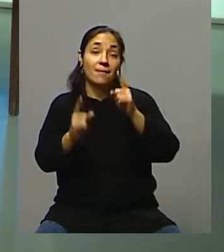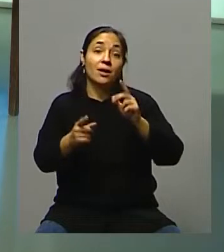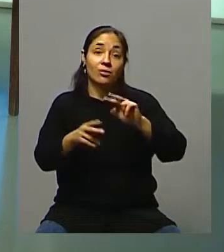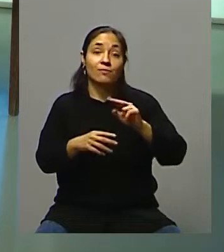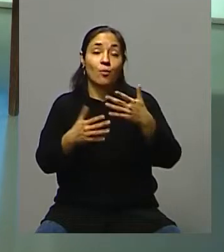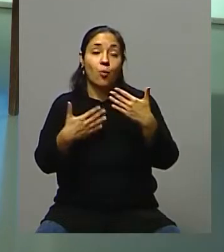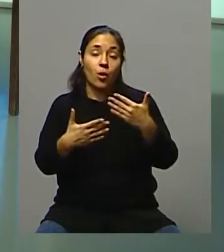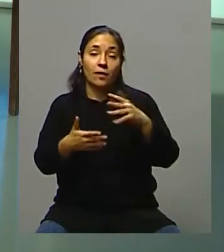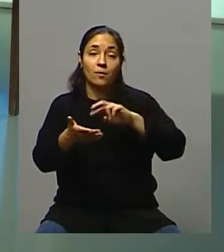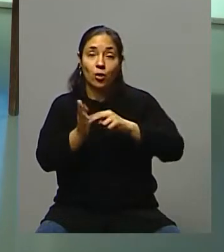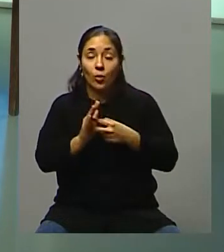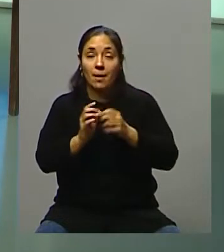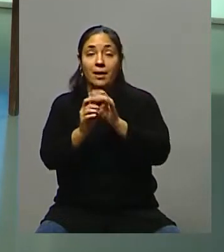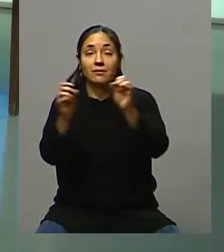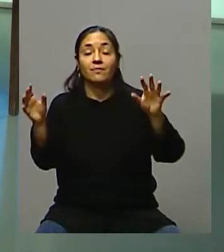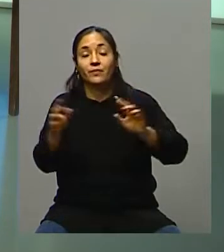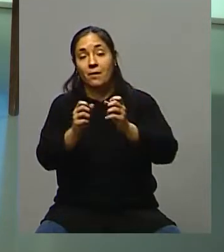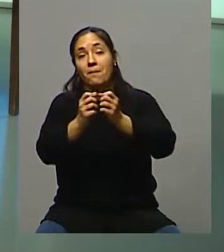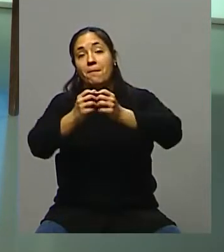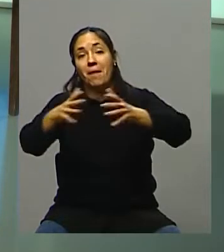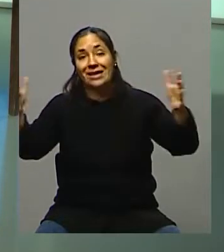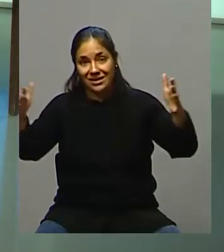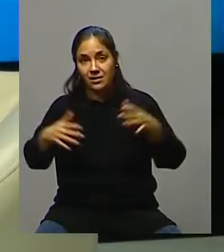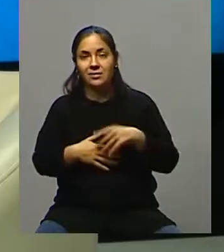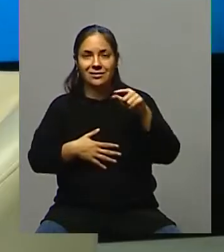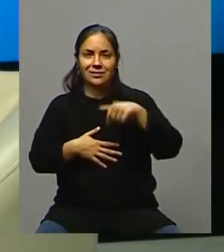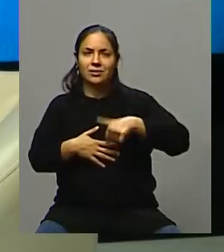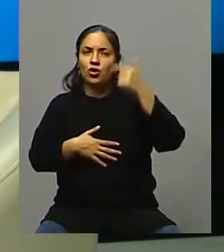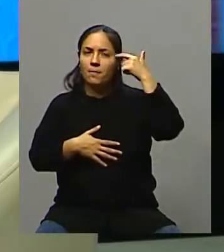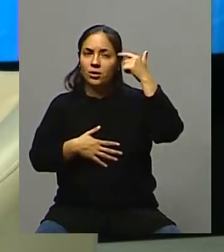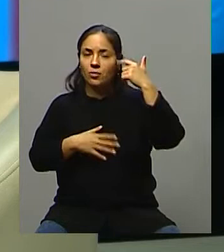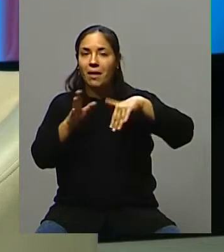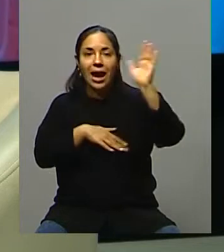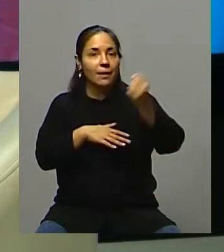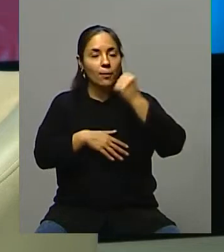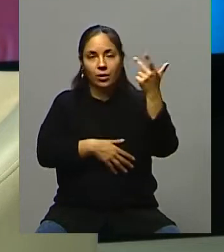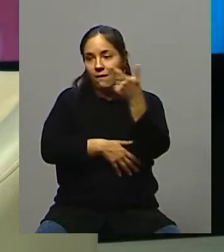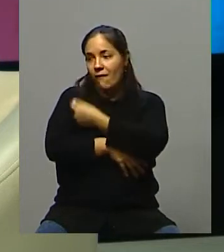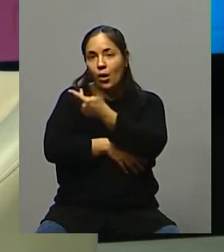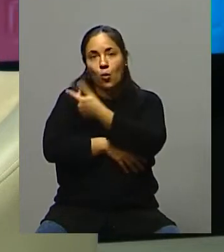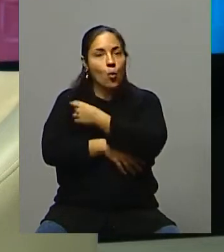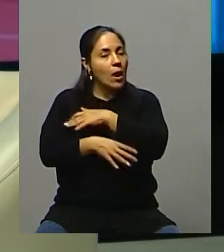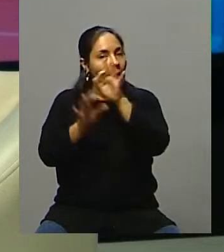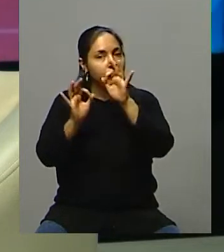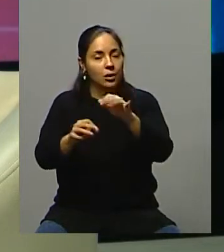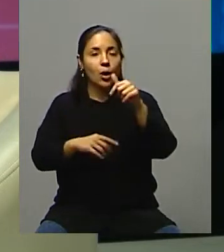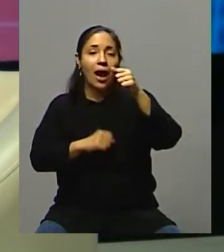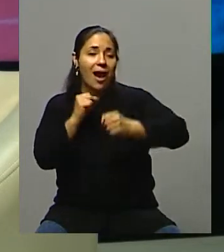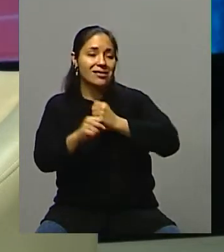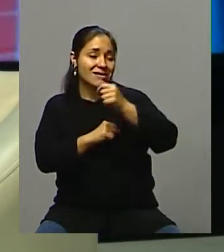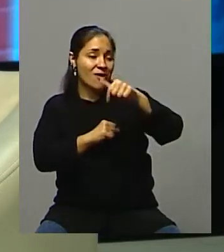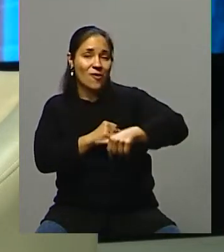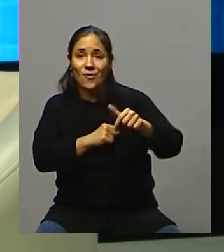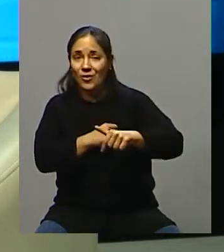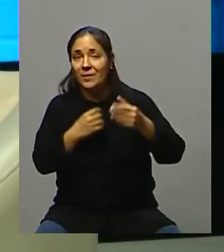colaborar a que se registren más casos, Sí, ¿no? yo creo que por ahí lo más importante de todo es tener esquemas de vacuna al día, porque hoy por hoy, como